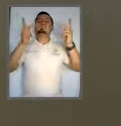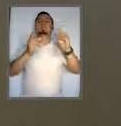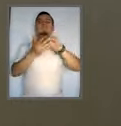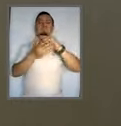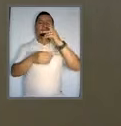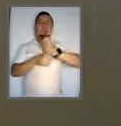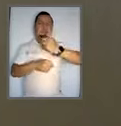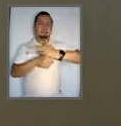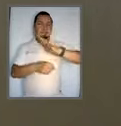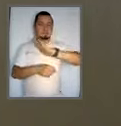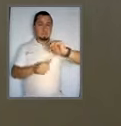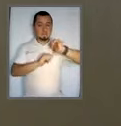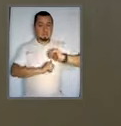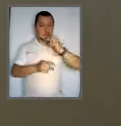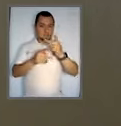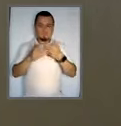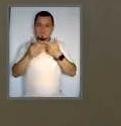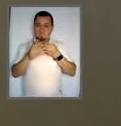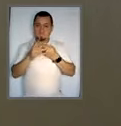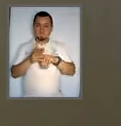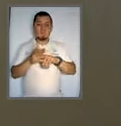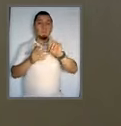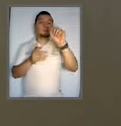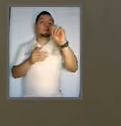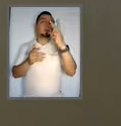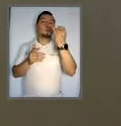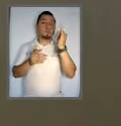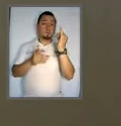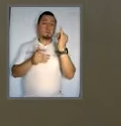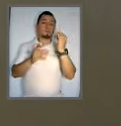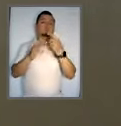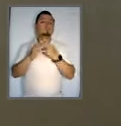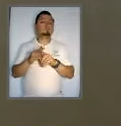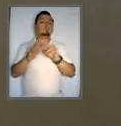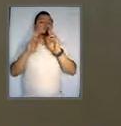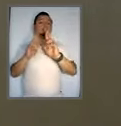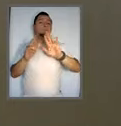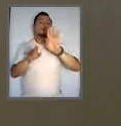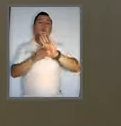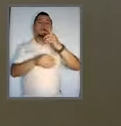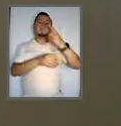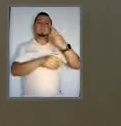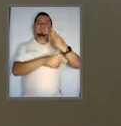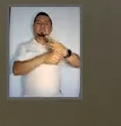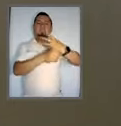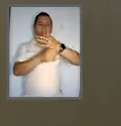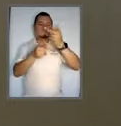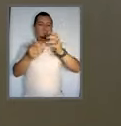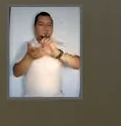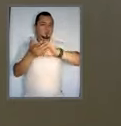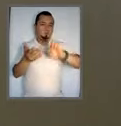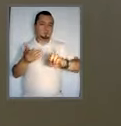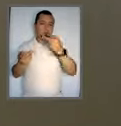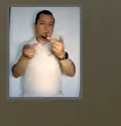de la Secretaría. Esta se empezará a abrir a partir del 22 de junio, privilegiando los grados que terminan el nivel, por